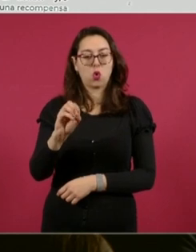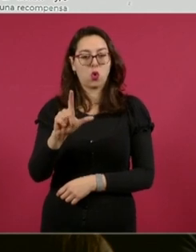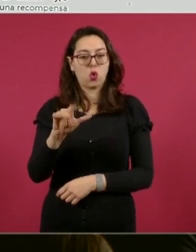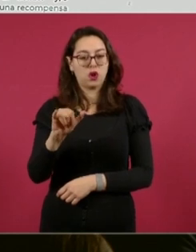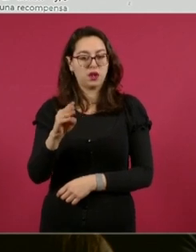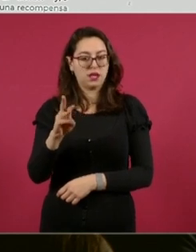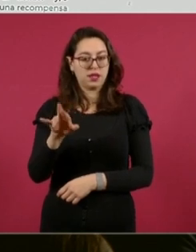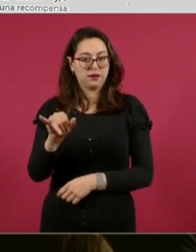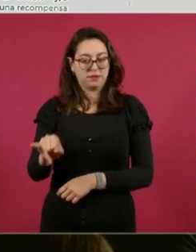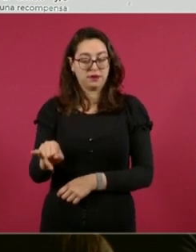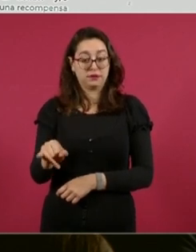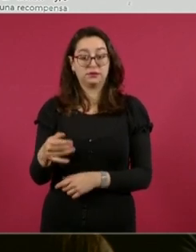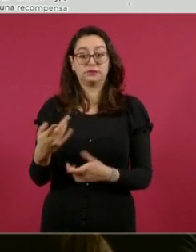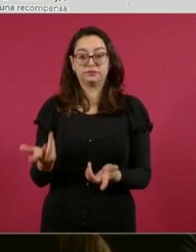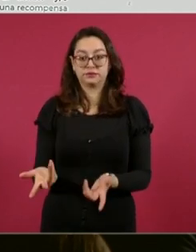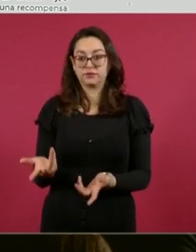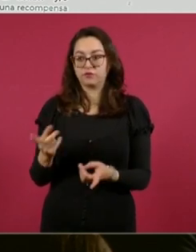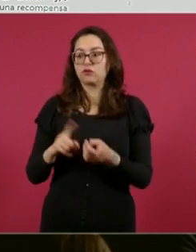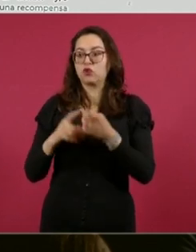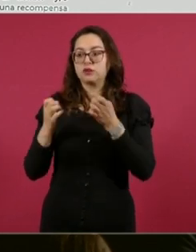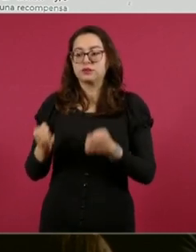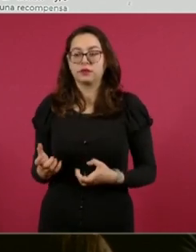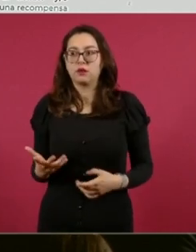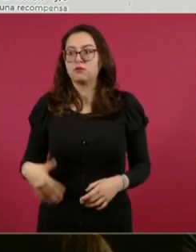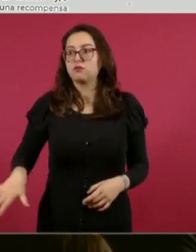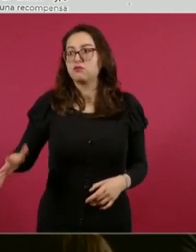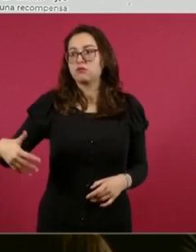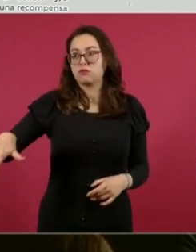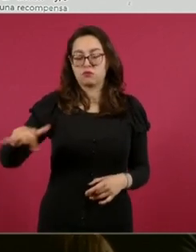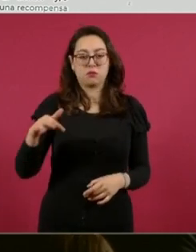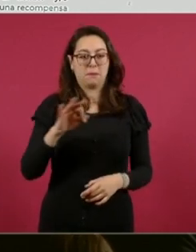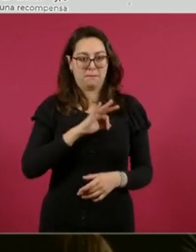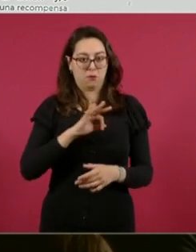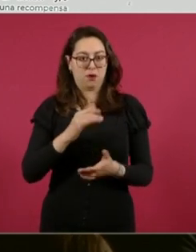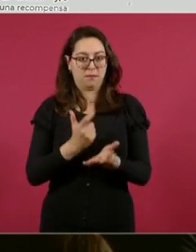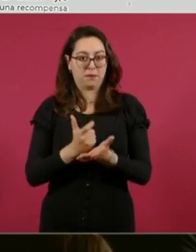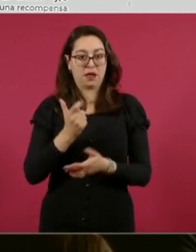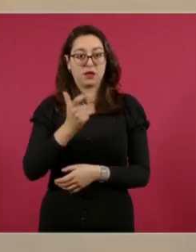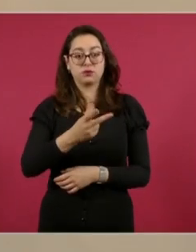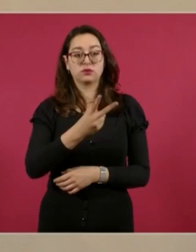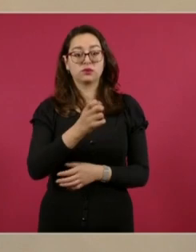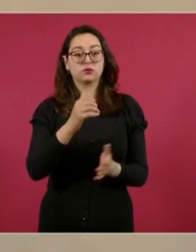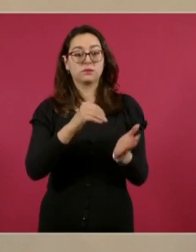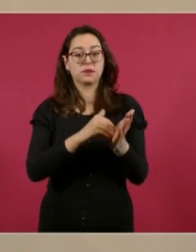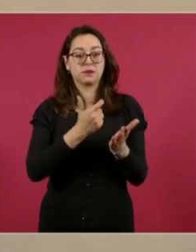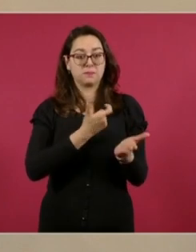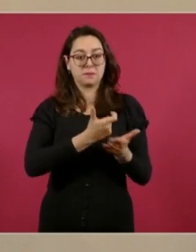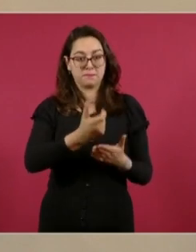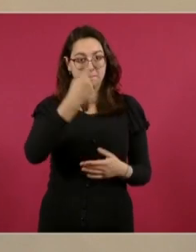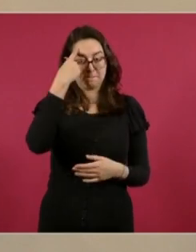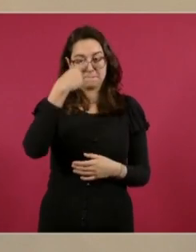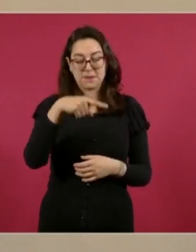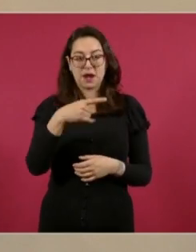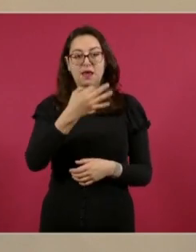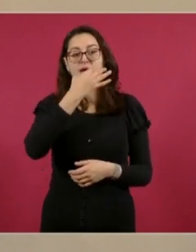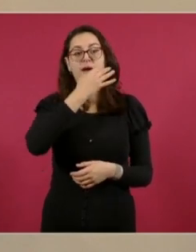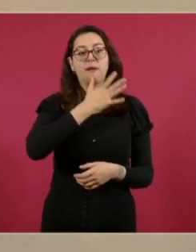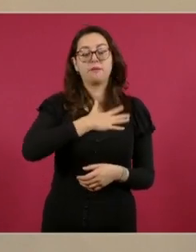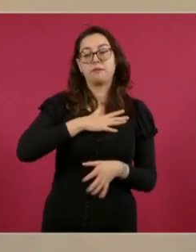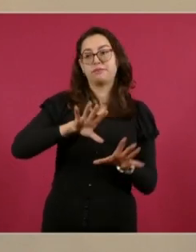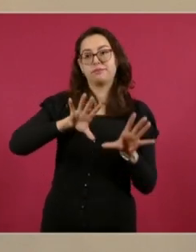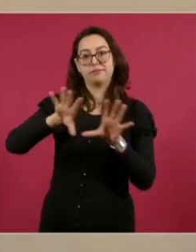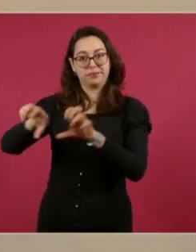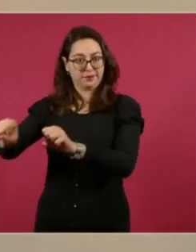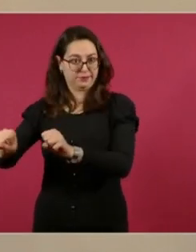hasta 500,000 pesos para quien dé información que permita su localización y captura. Adelante. También